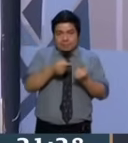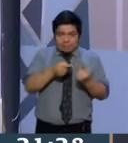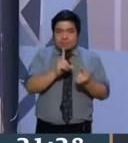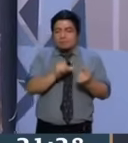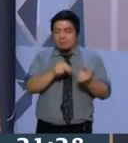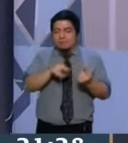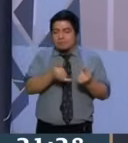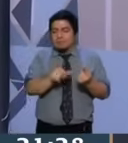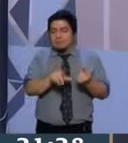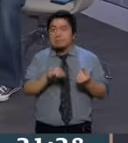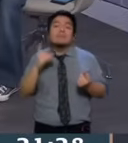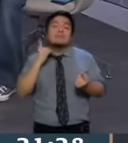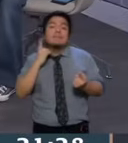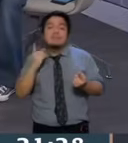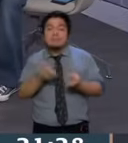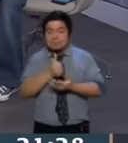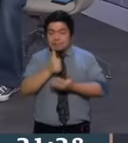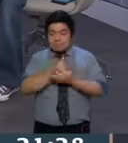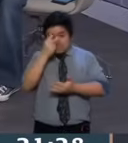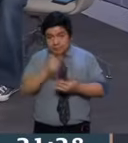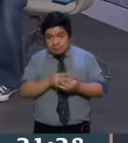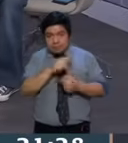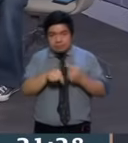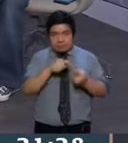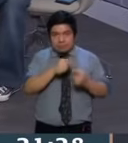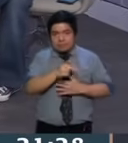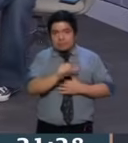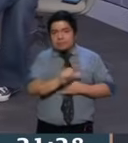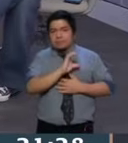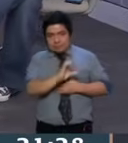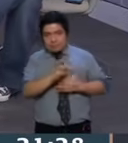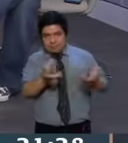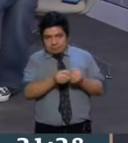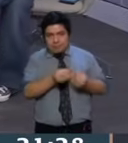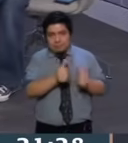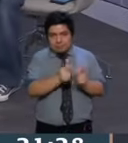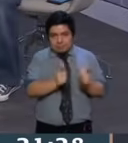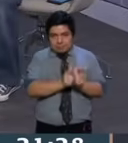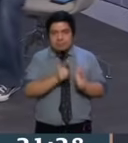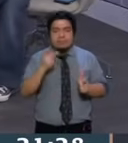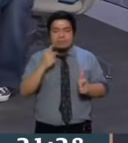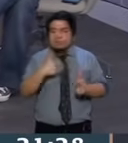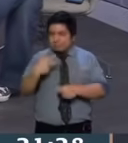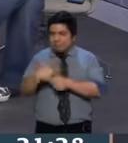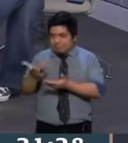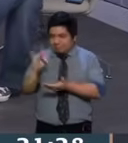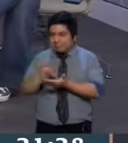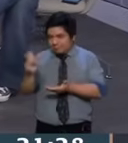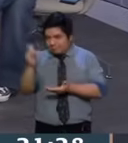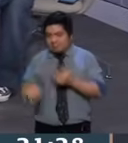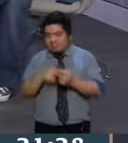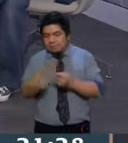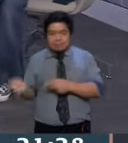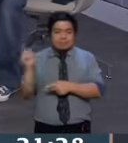Dani Álvarez, diputada local de la Ciudad de México por el Partido Acción Nacional. Muchas gracias por la invitación. Qué bueno que nos acompañes.